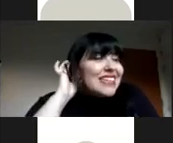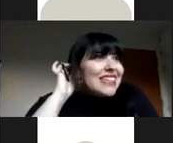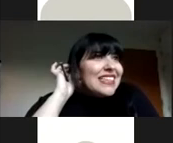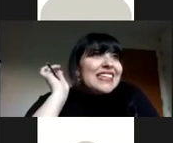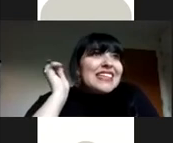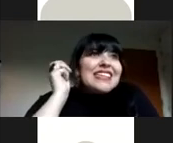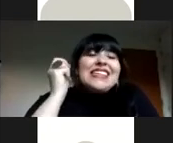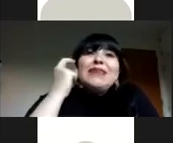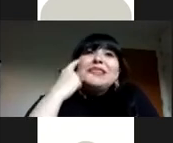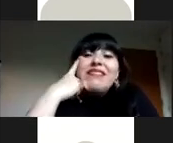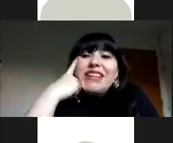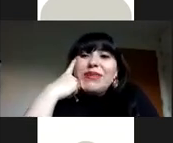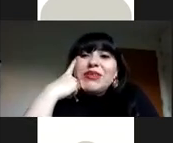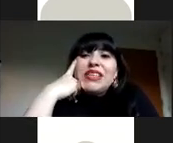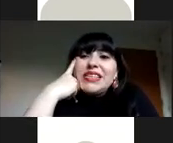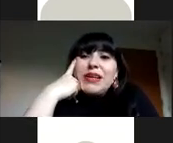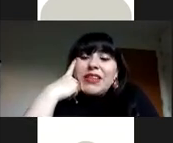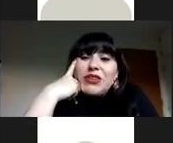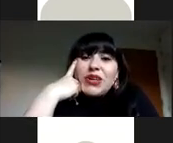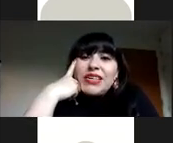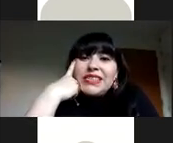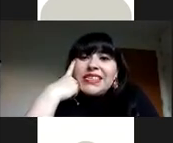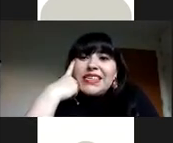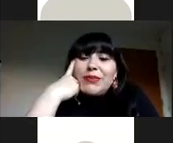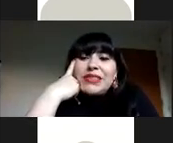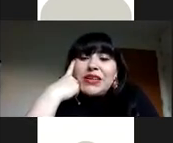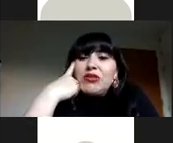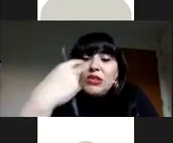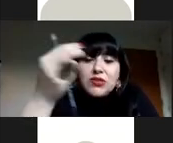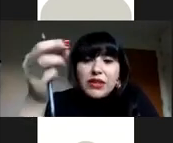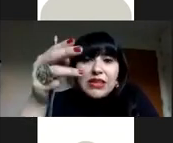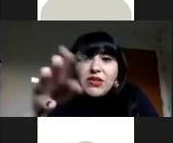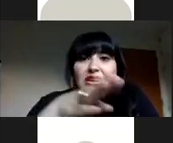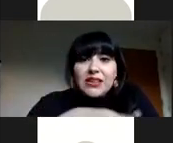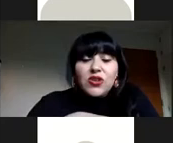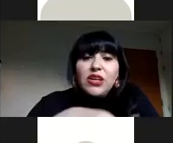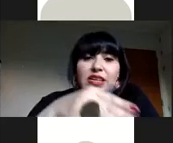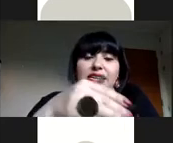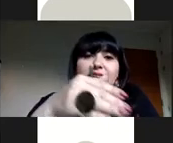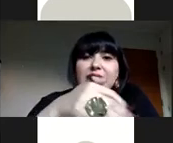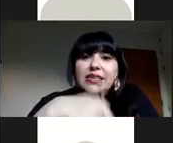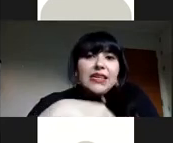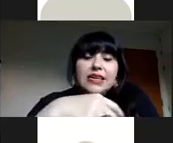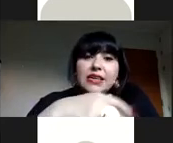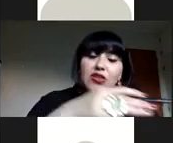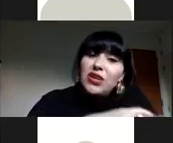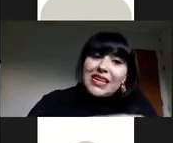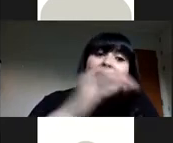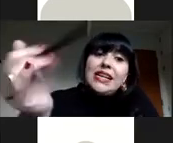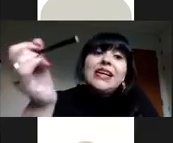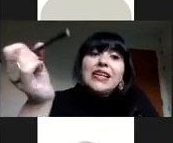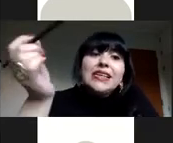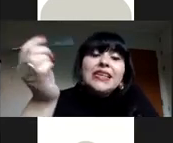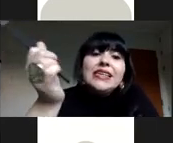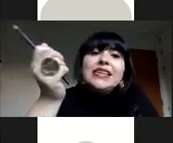del consumo? Lamentablemente hoy día el tema de las drogas ha pasado, y estoy hablando del alcohol, drogas legales